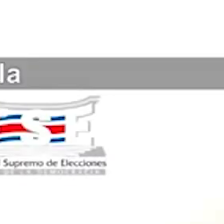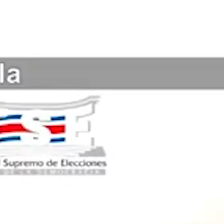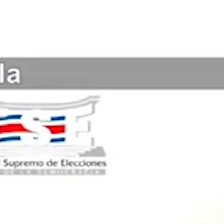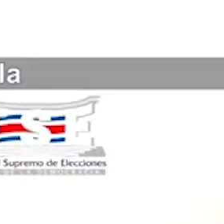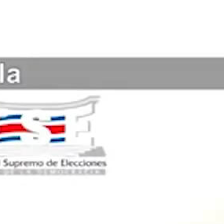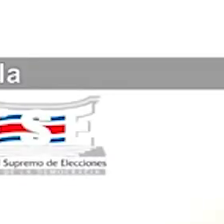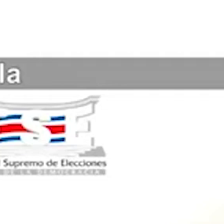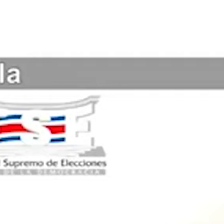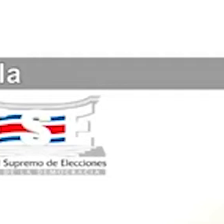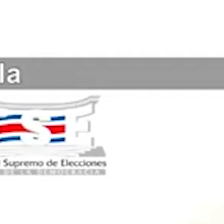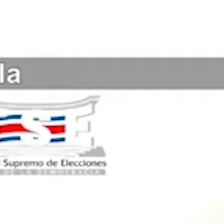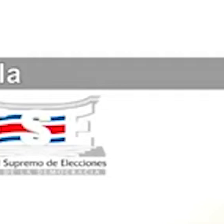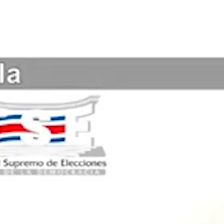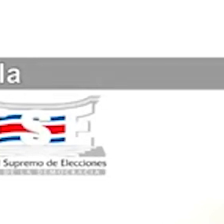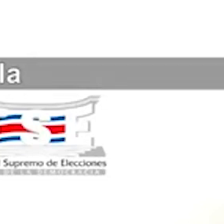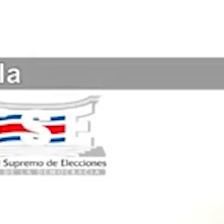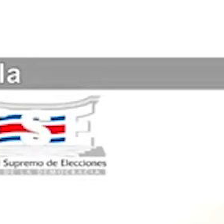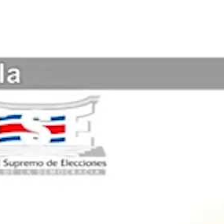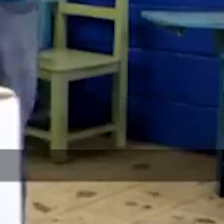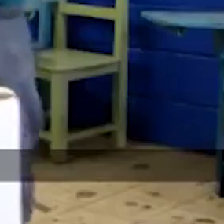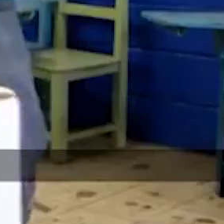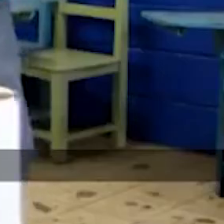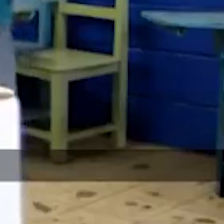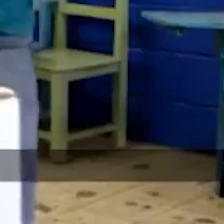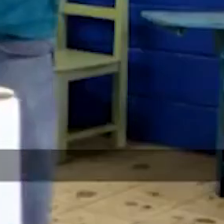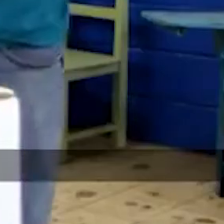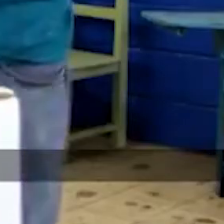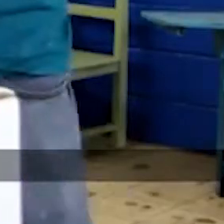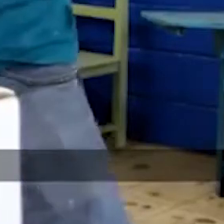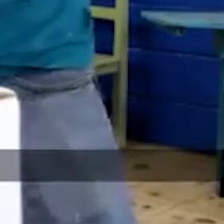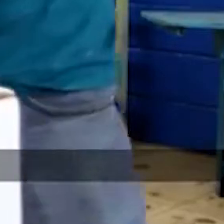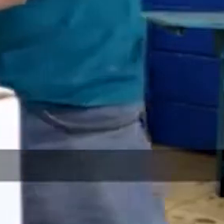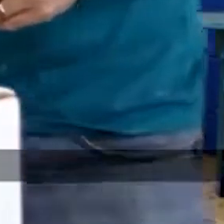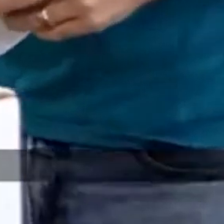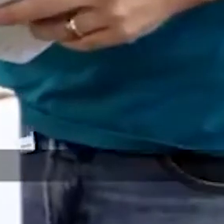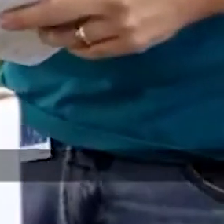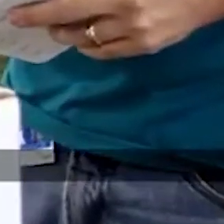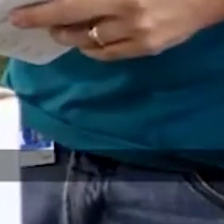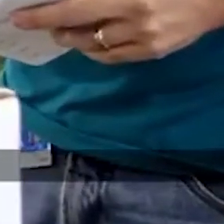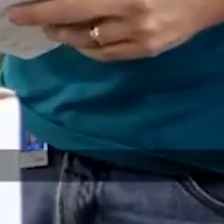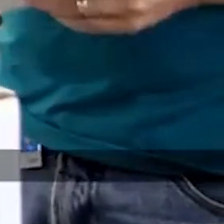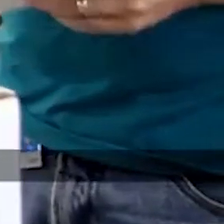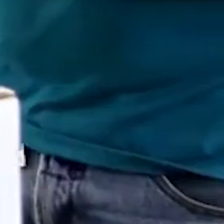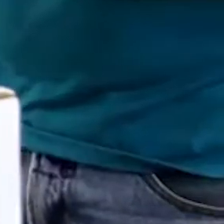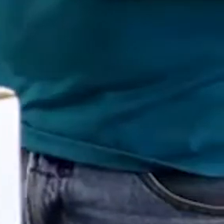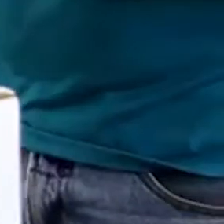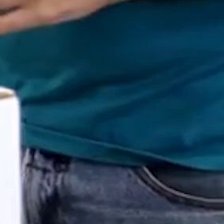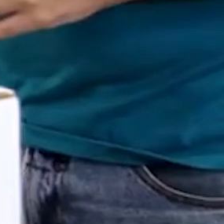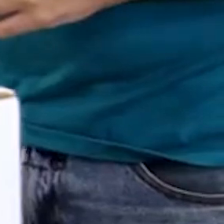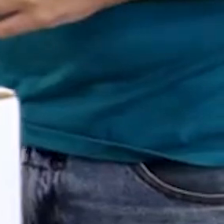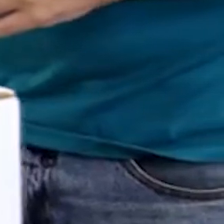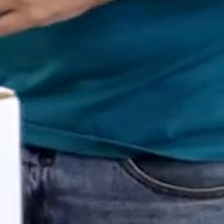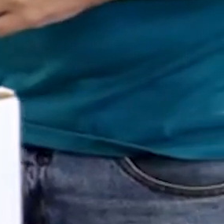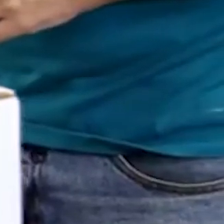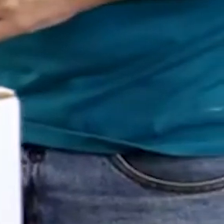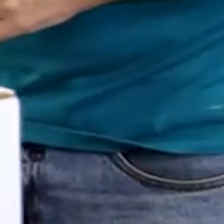Porque aquí realizamos elecciones donde la ciudadanía es la protagonista.